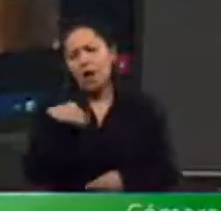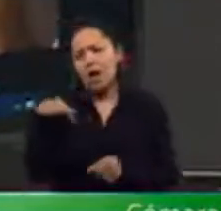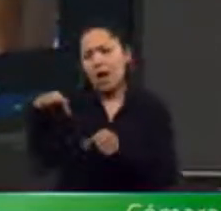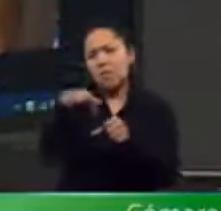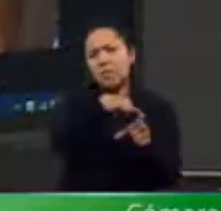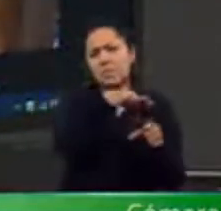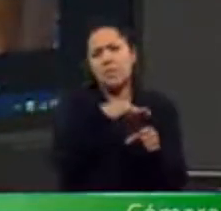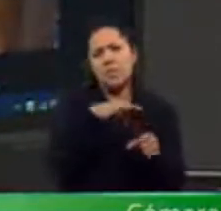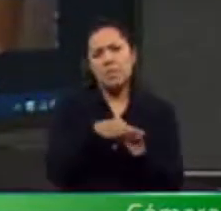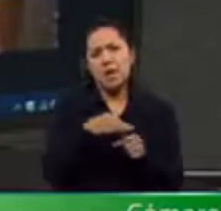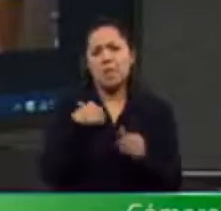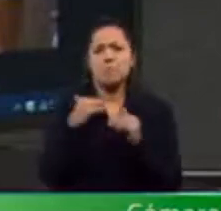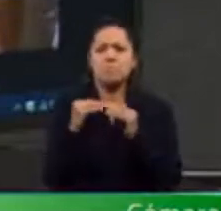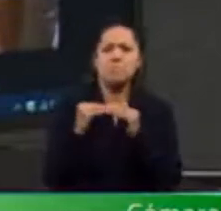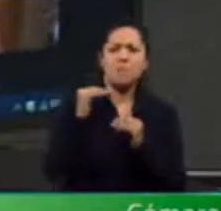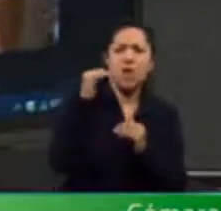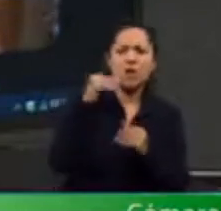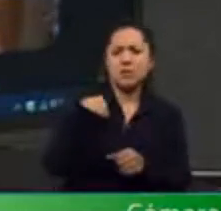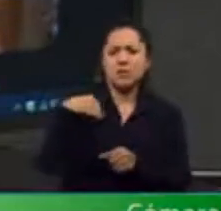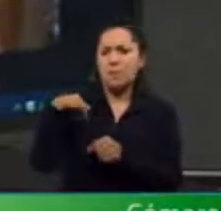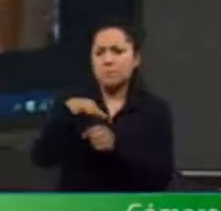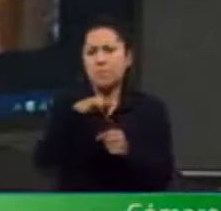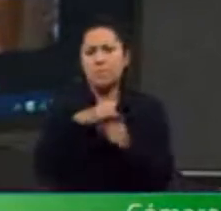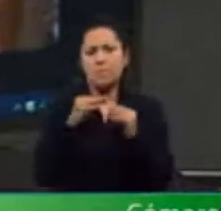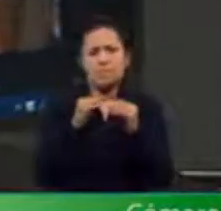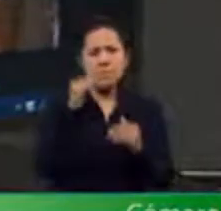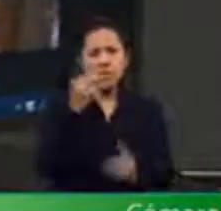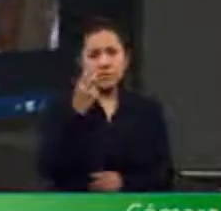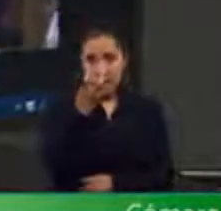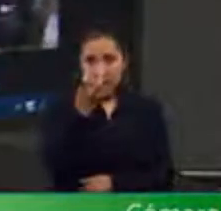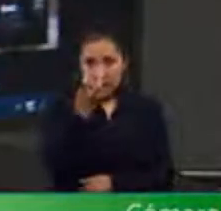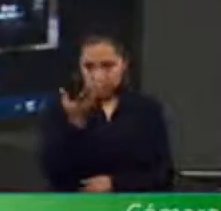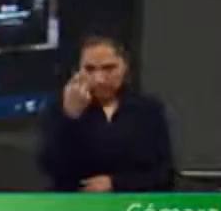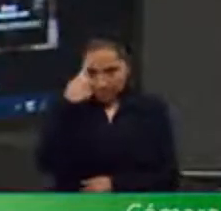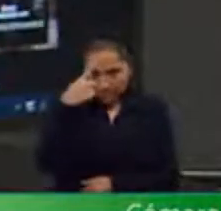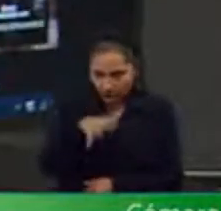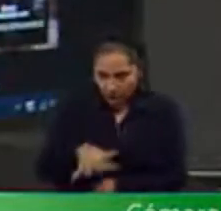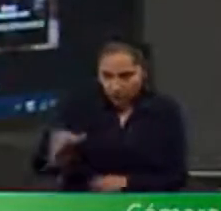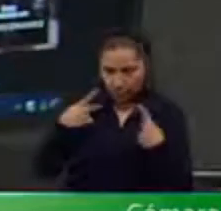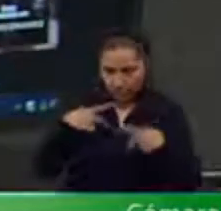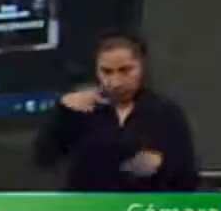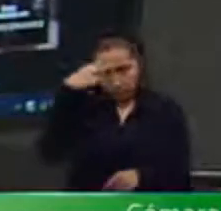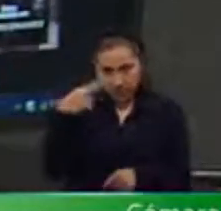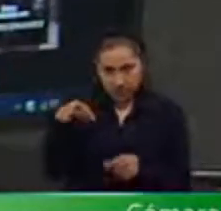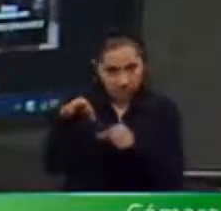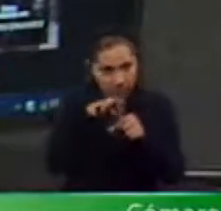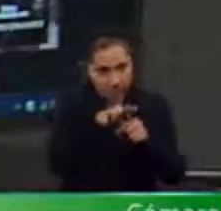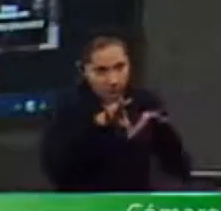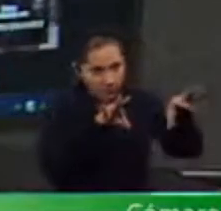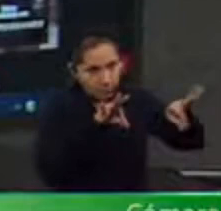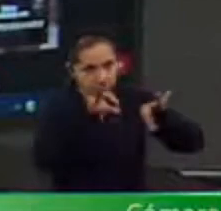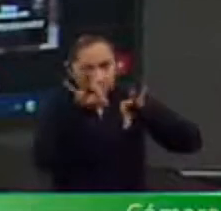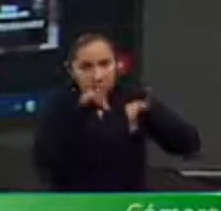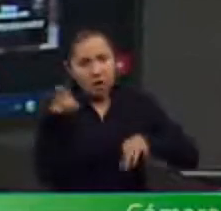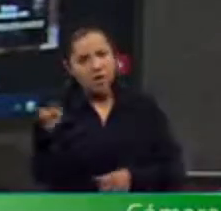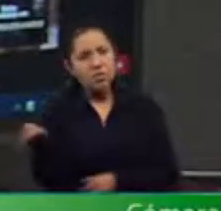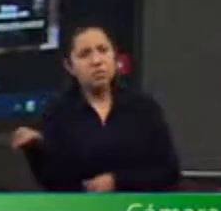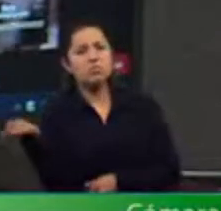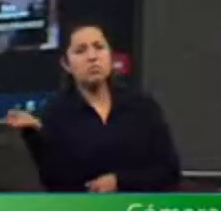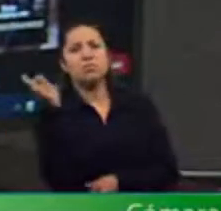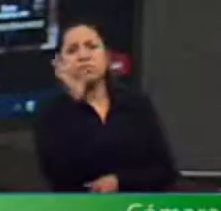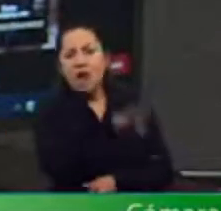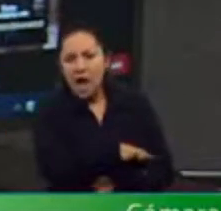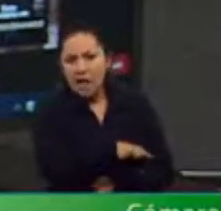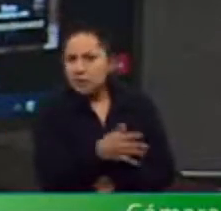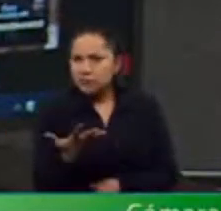consolidar una traición más a los ciudadanos de México que confiaron en ellos. Señoras y señores diputados,